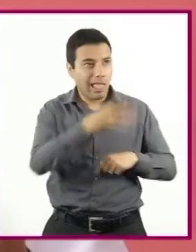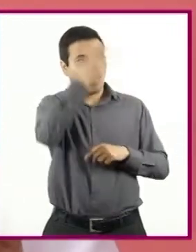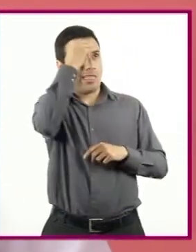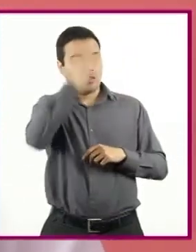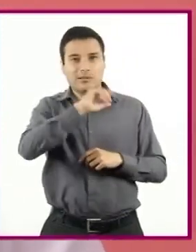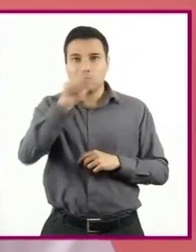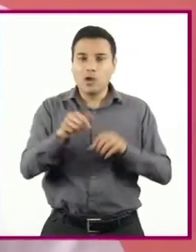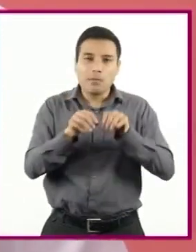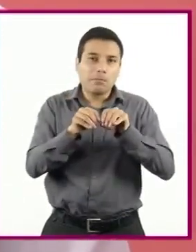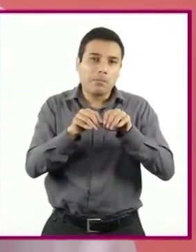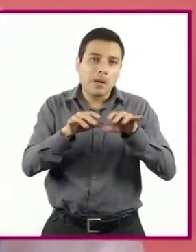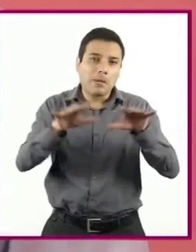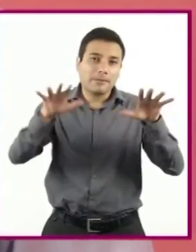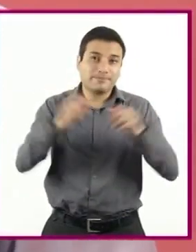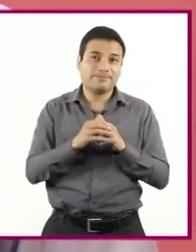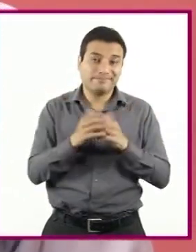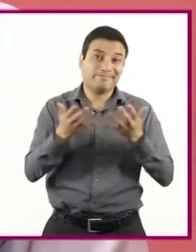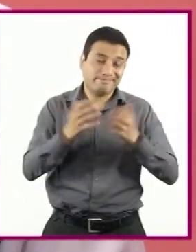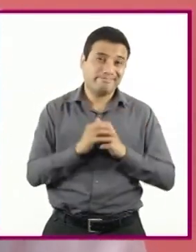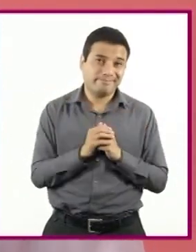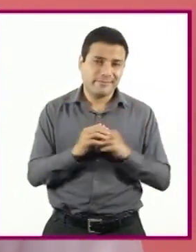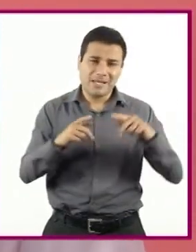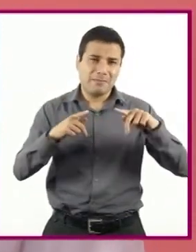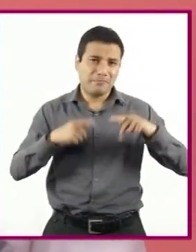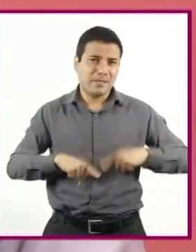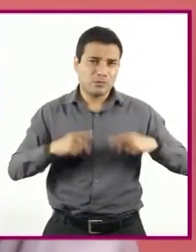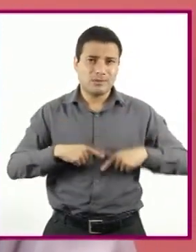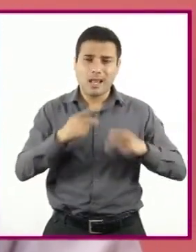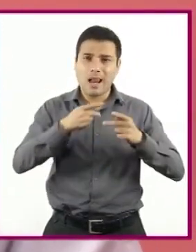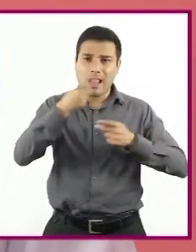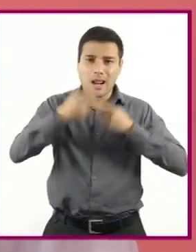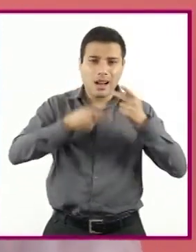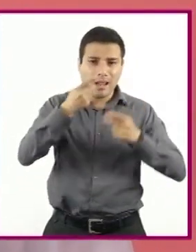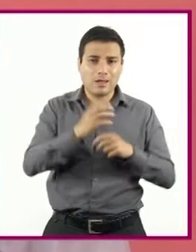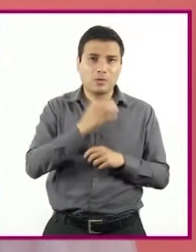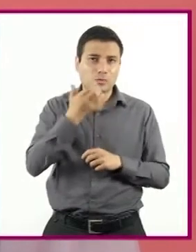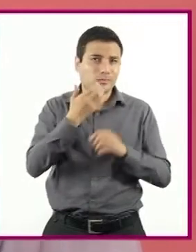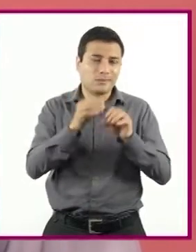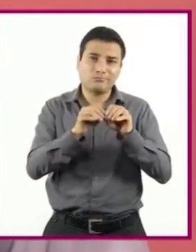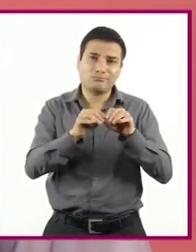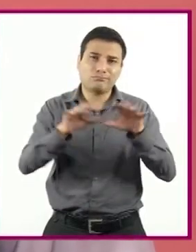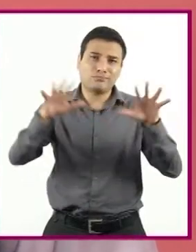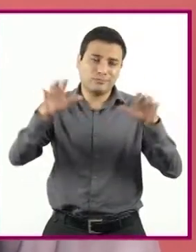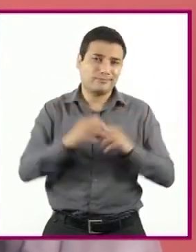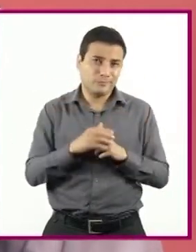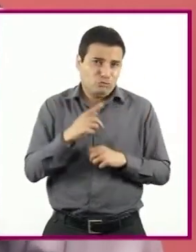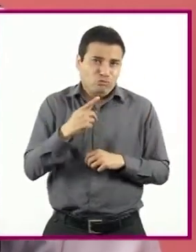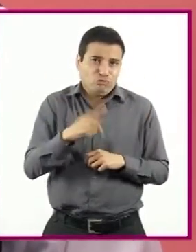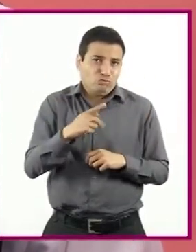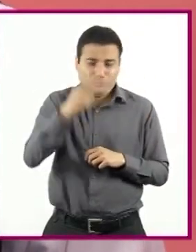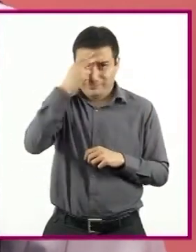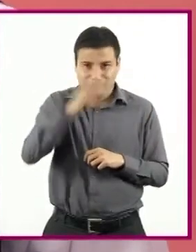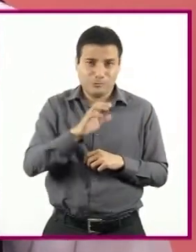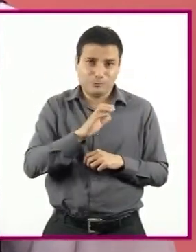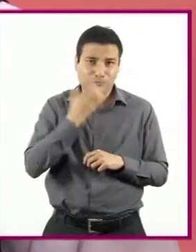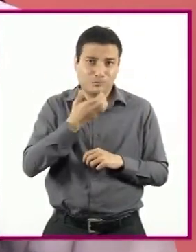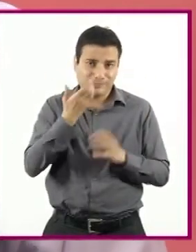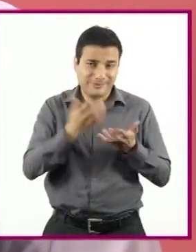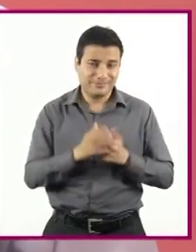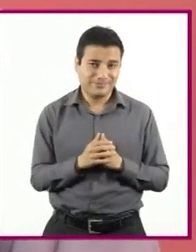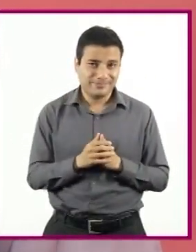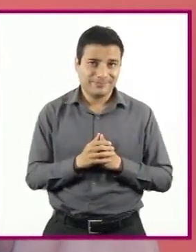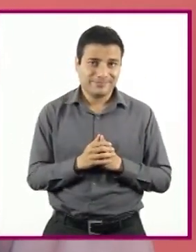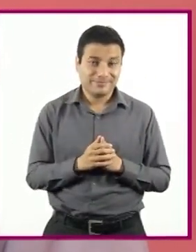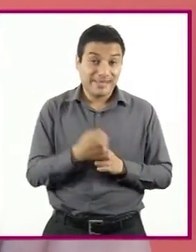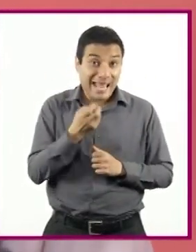recordarlos. La naturaleza oral de los refranes, dichos y pregones es parte fundamental en nuestra habla y muestra su fuerza expresiva.